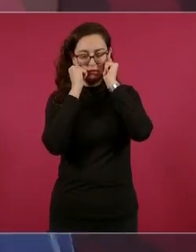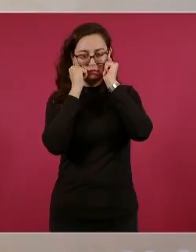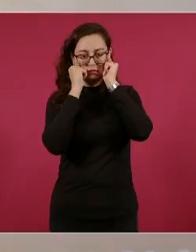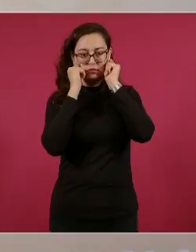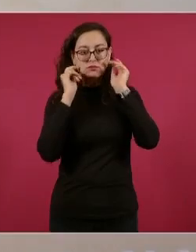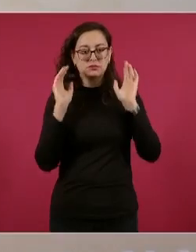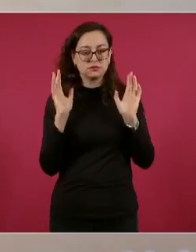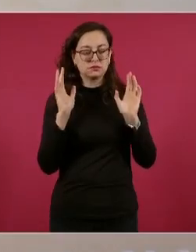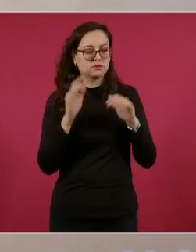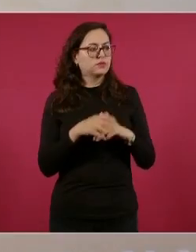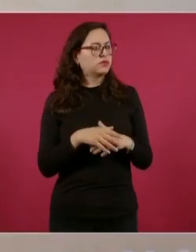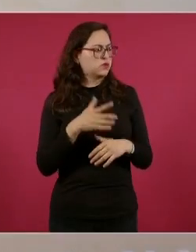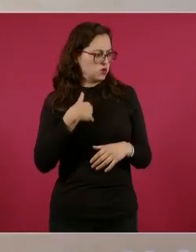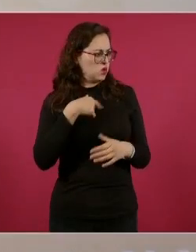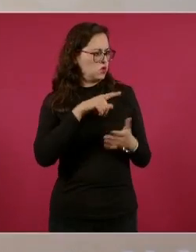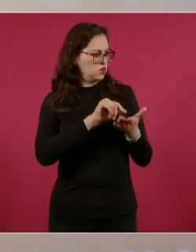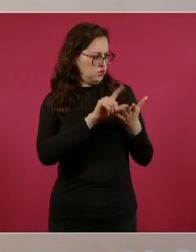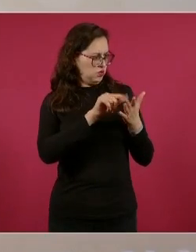¿por qué no lo pones?